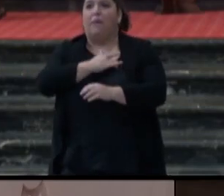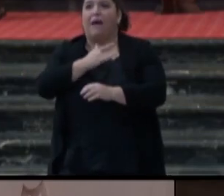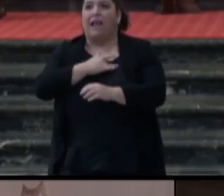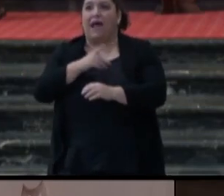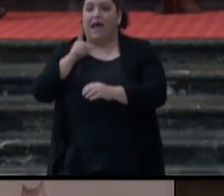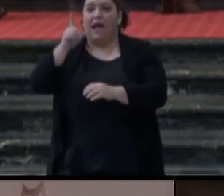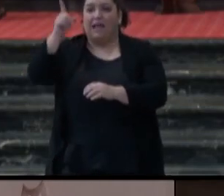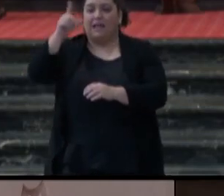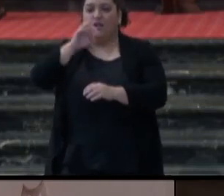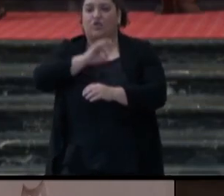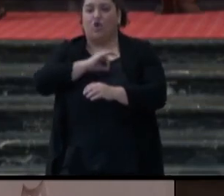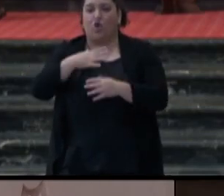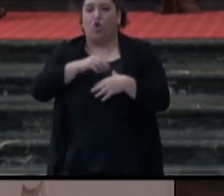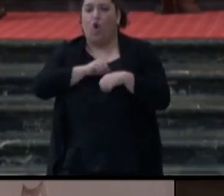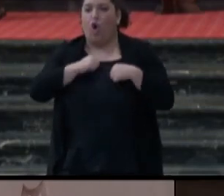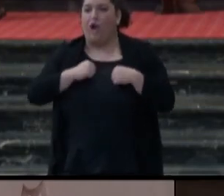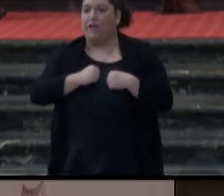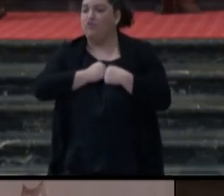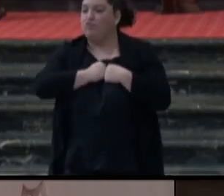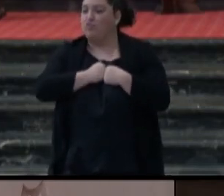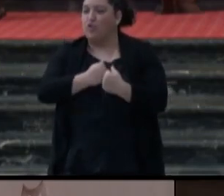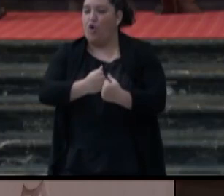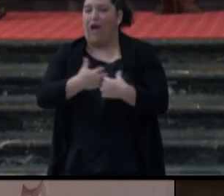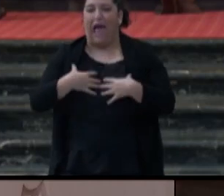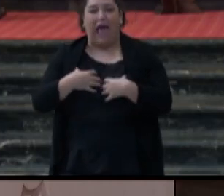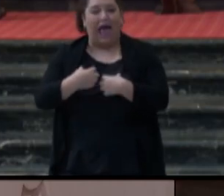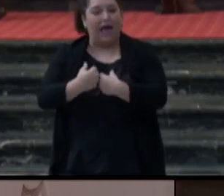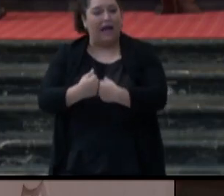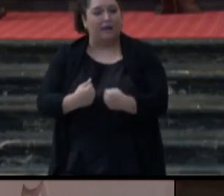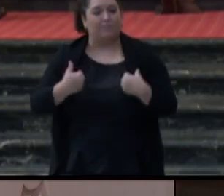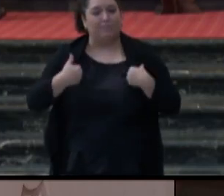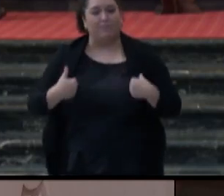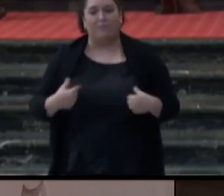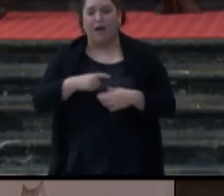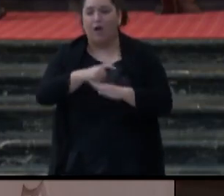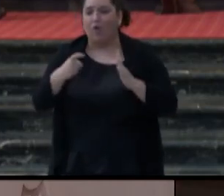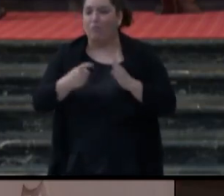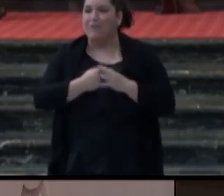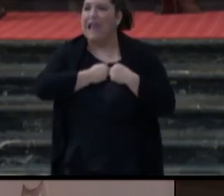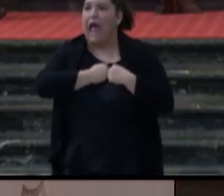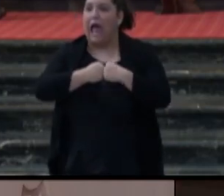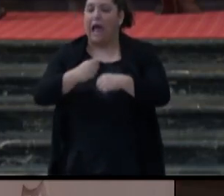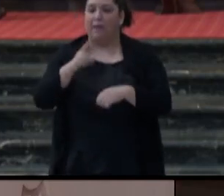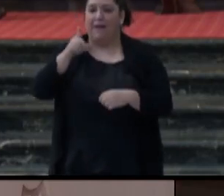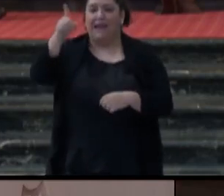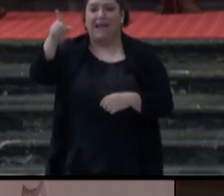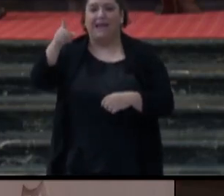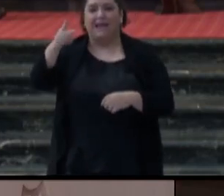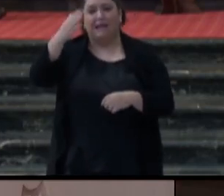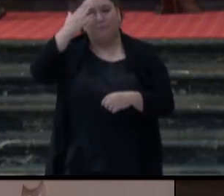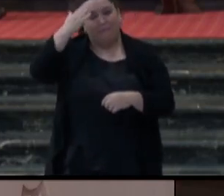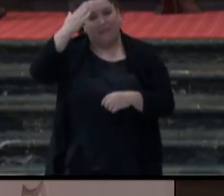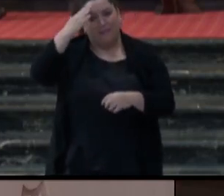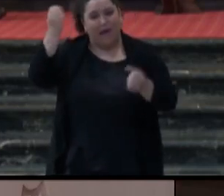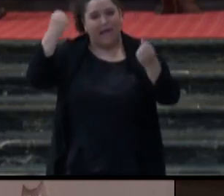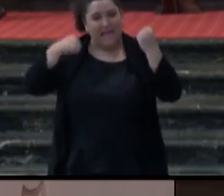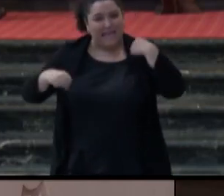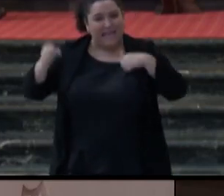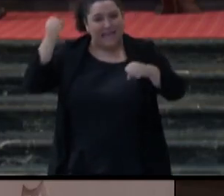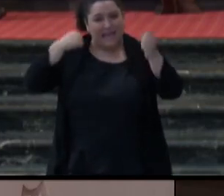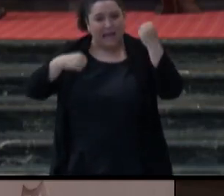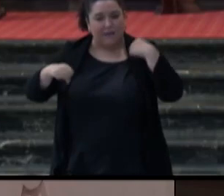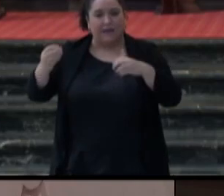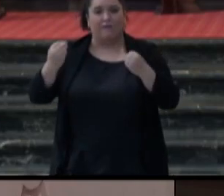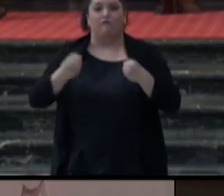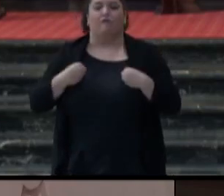Dios con todo tu corazón con toda tu alma con todo tu ser ahí está el principal entrenamiento de la vida